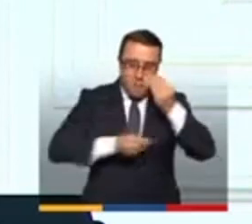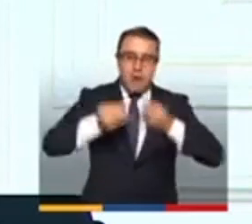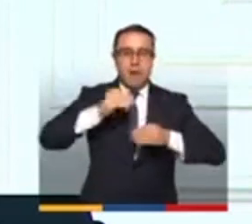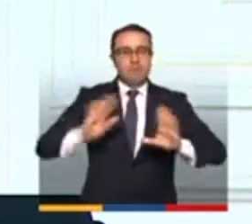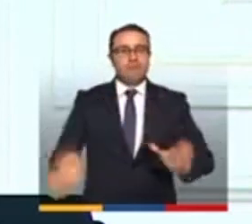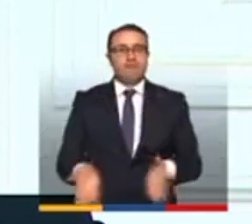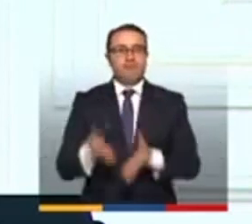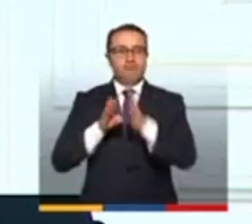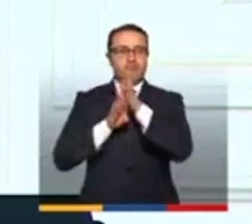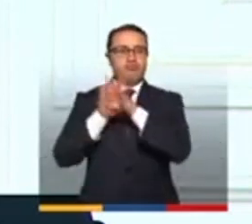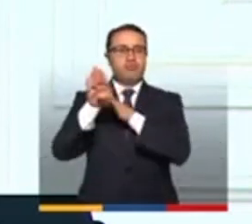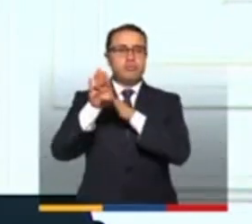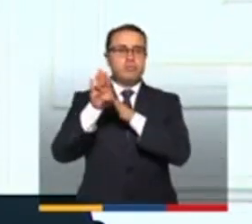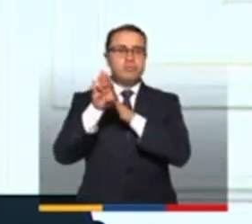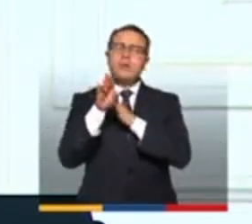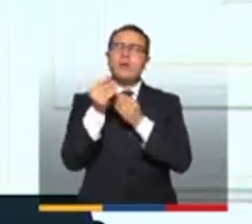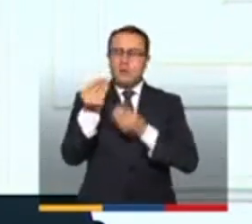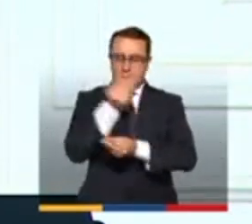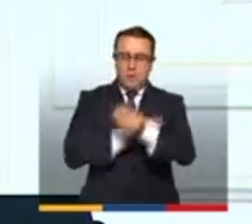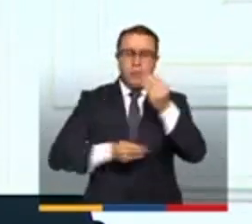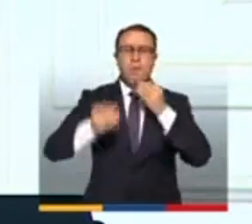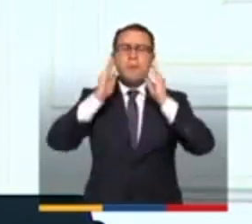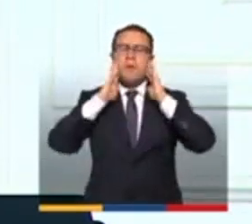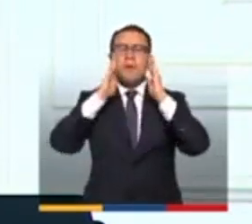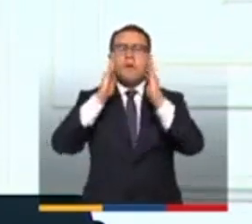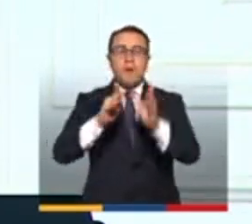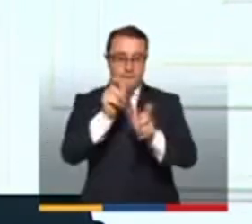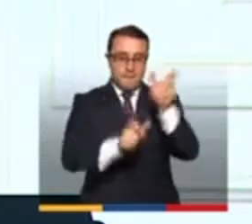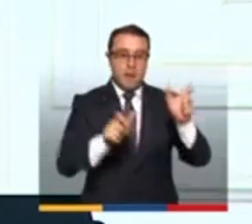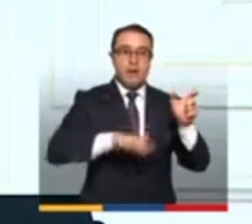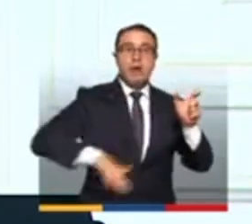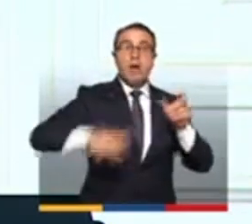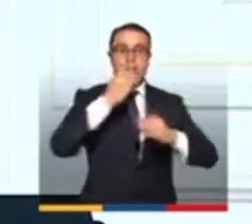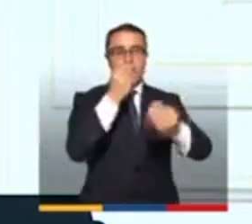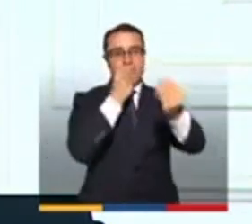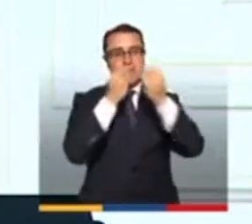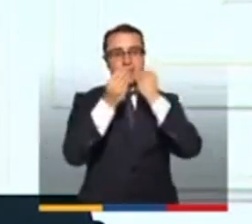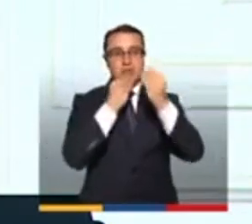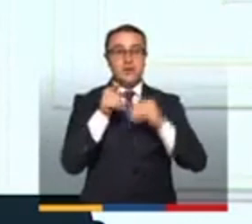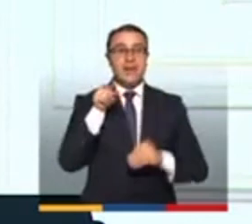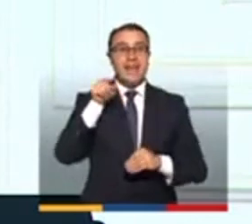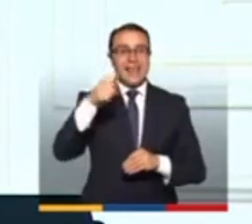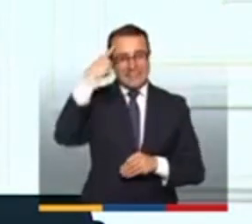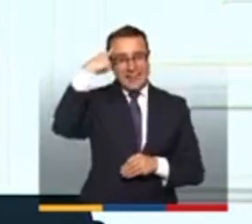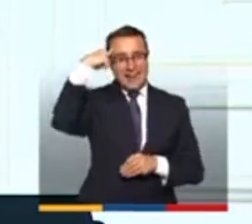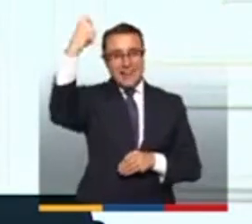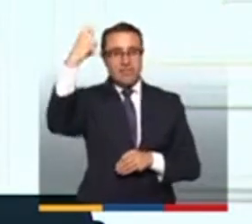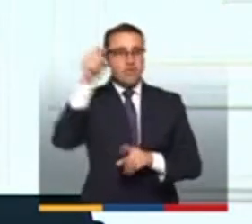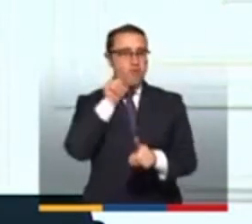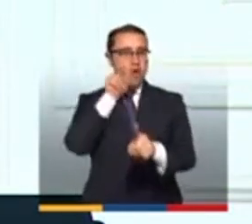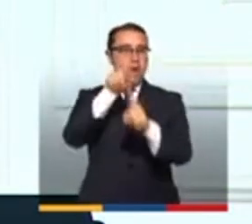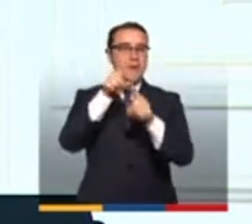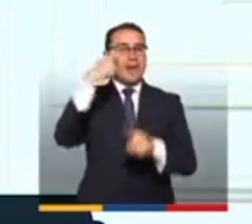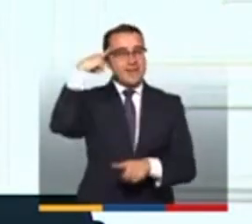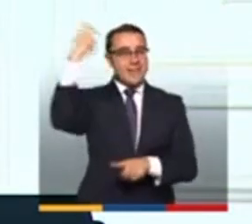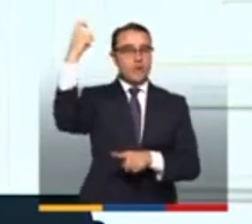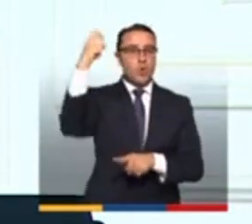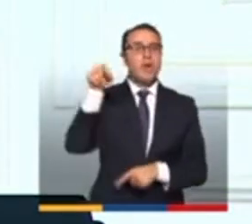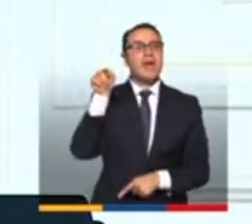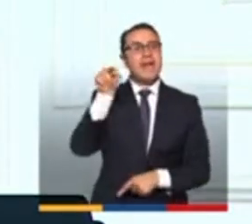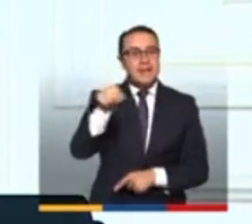dedicada a la alimentación de la población? He ahí el reto que se